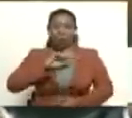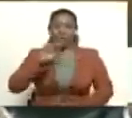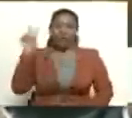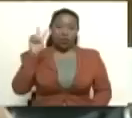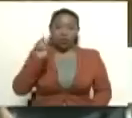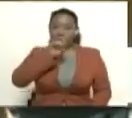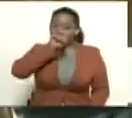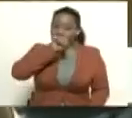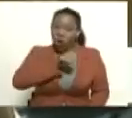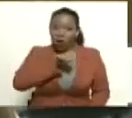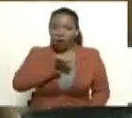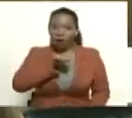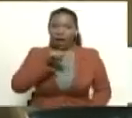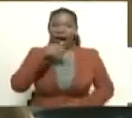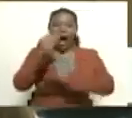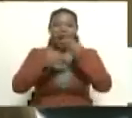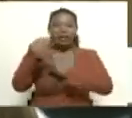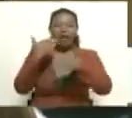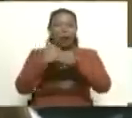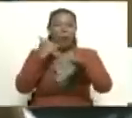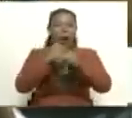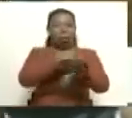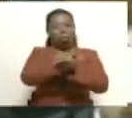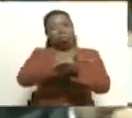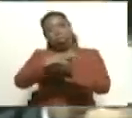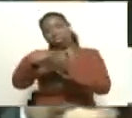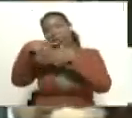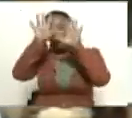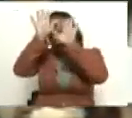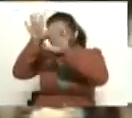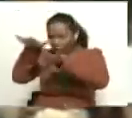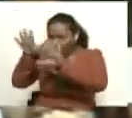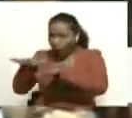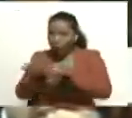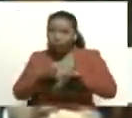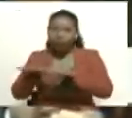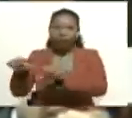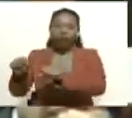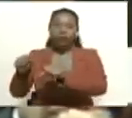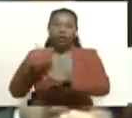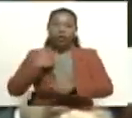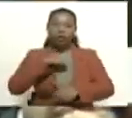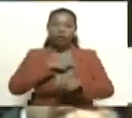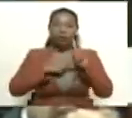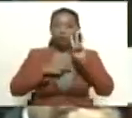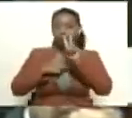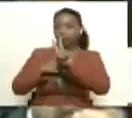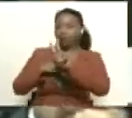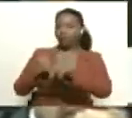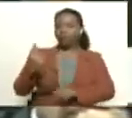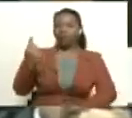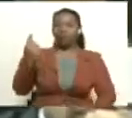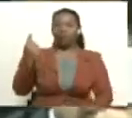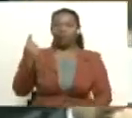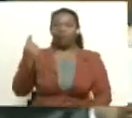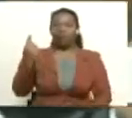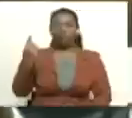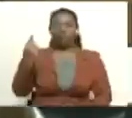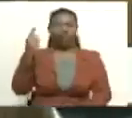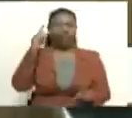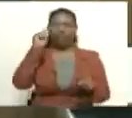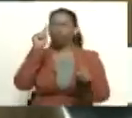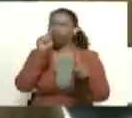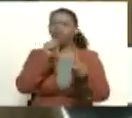y arrastrada y arrodillada al imperio, nos damos cuenta primero cuál fue el objetivo